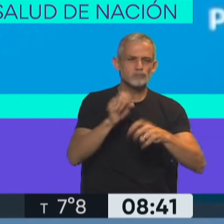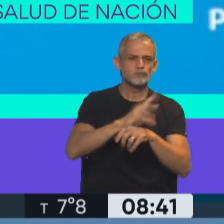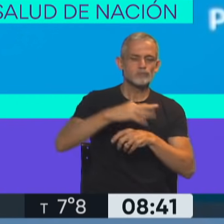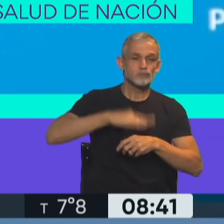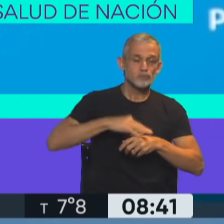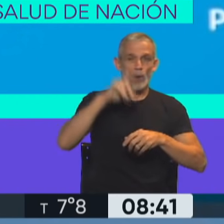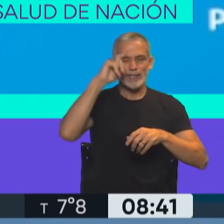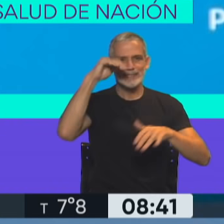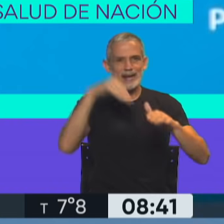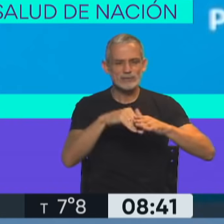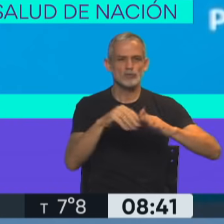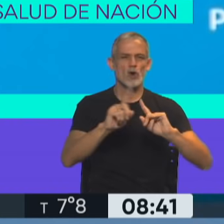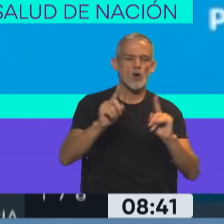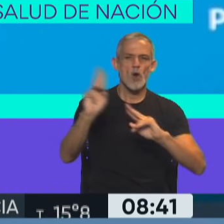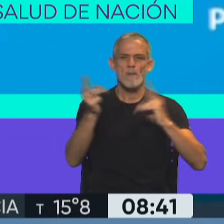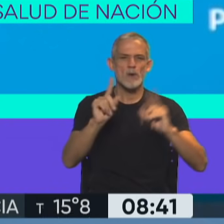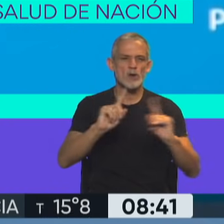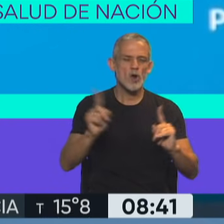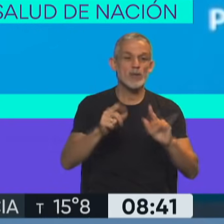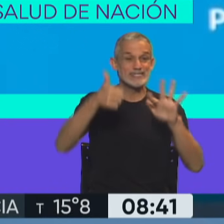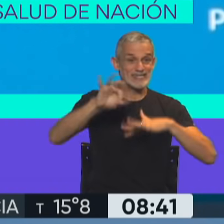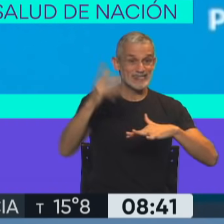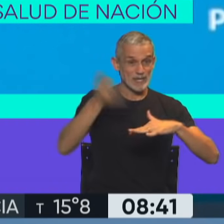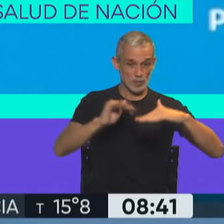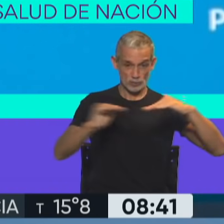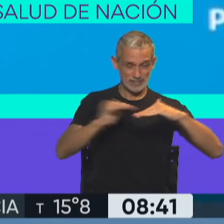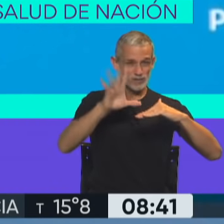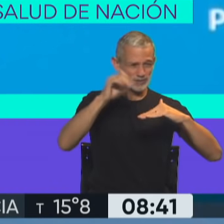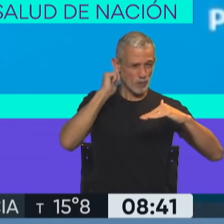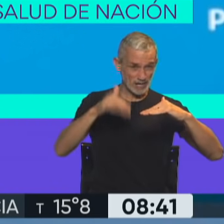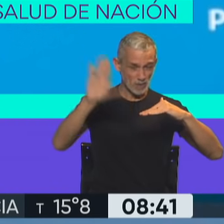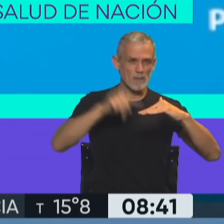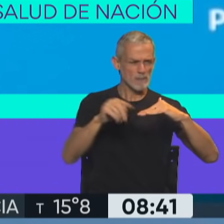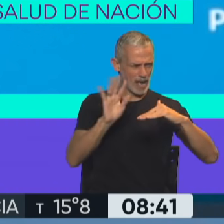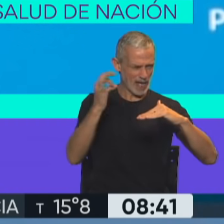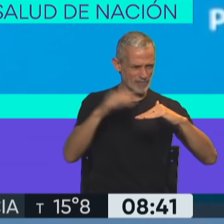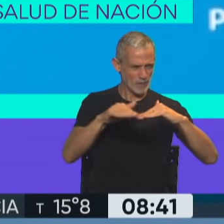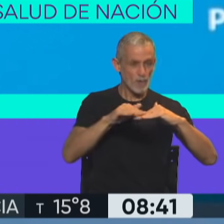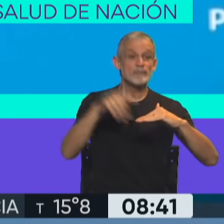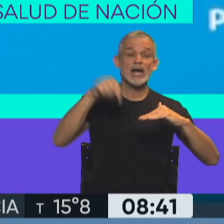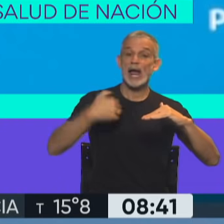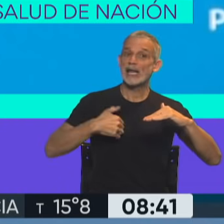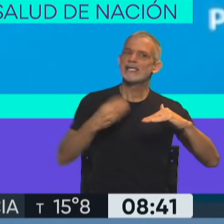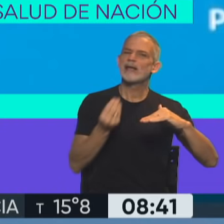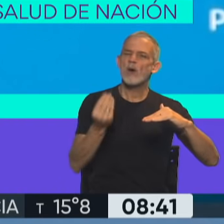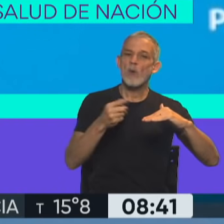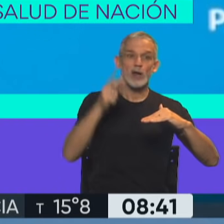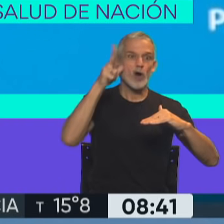de internaciones y mortalidad era 60% en los mayores de 50 años, y Argentina está en este momento